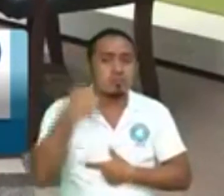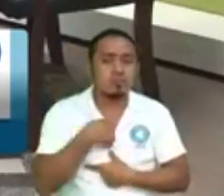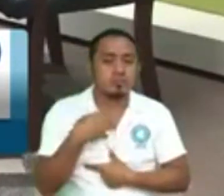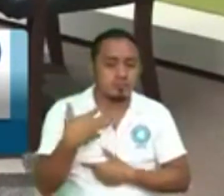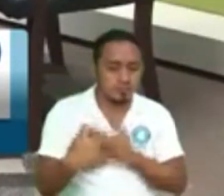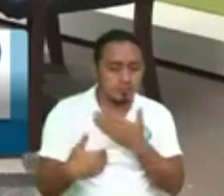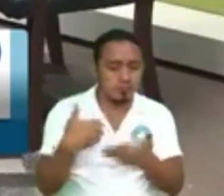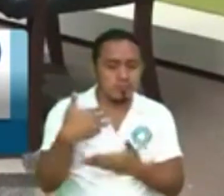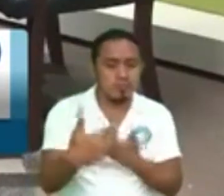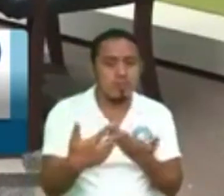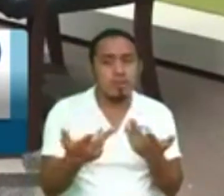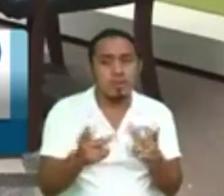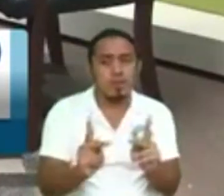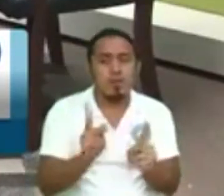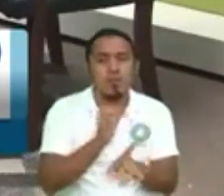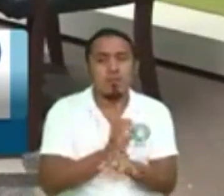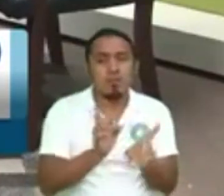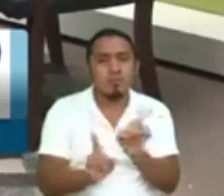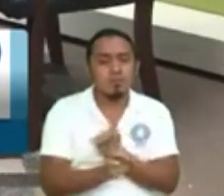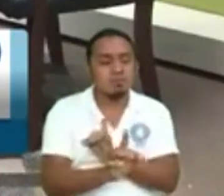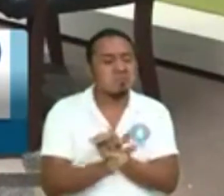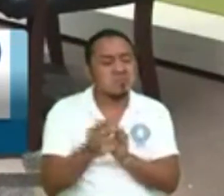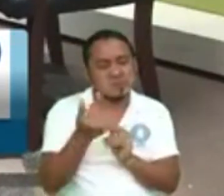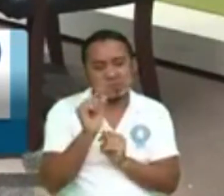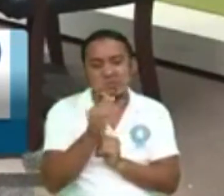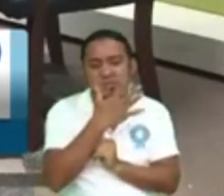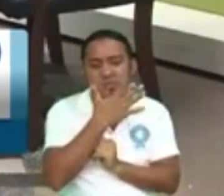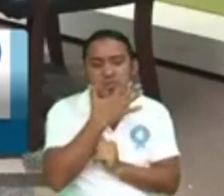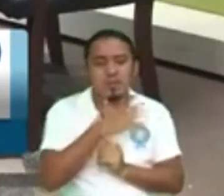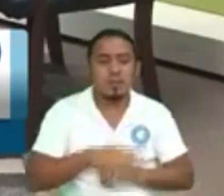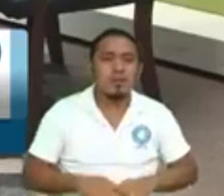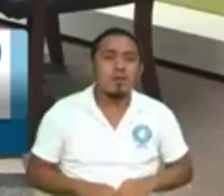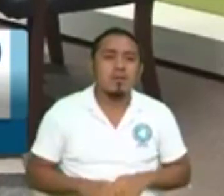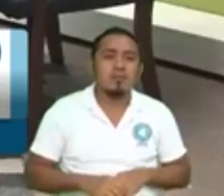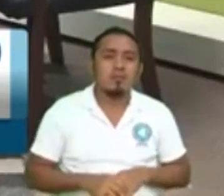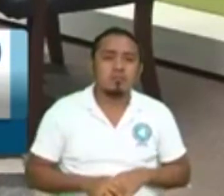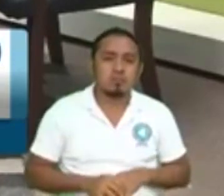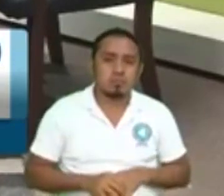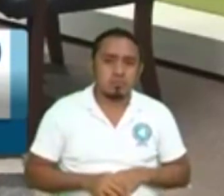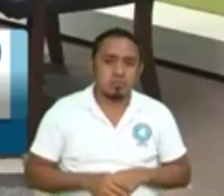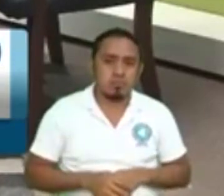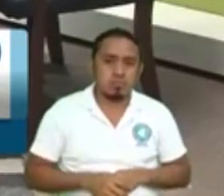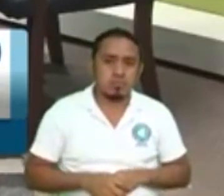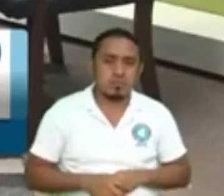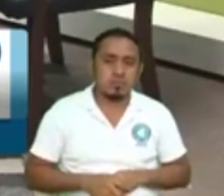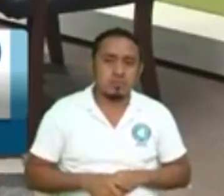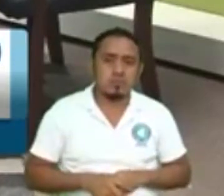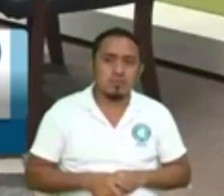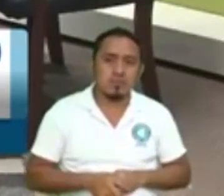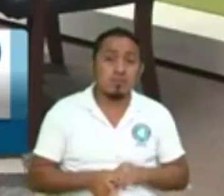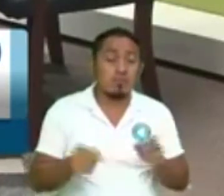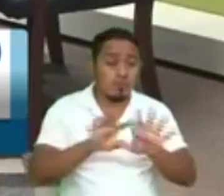daño, pero es bastante complicado realmente. Ahora, el haber sido una mujer alcohólica antes del